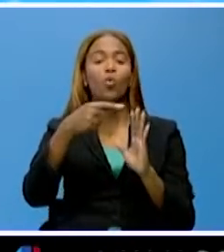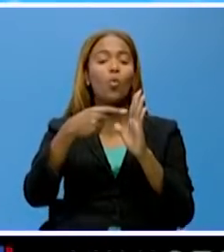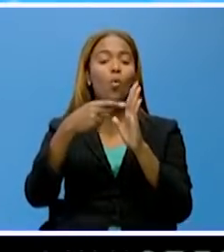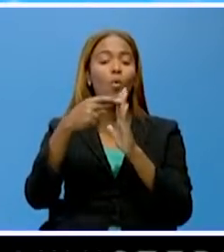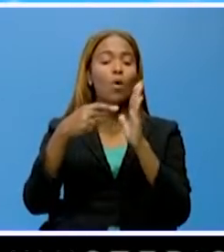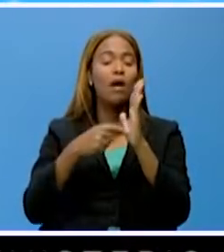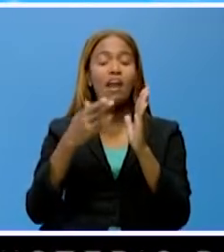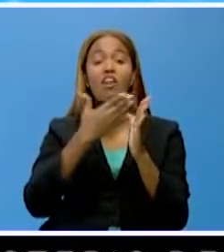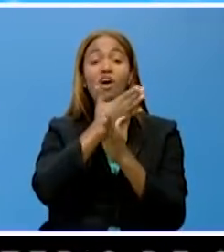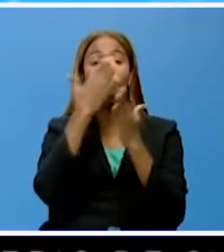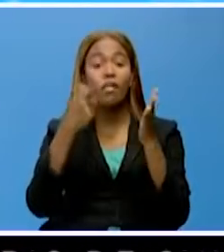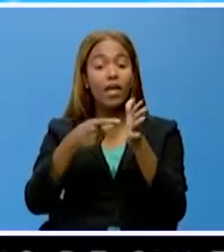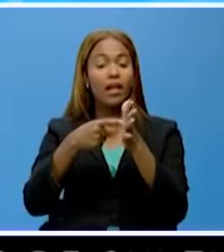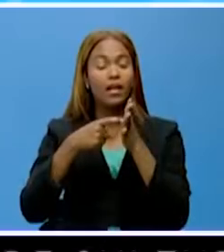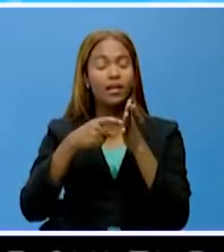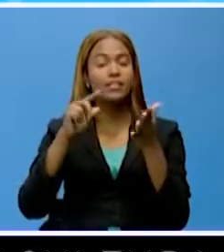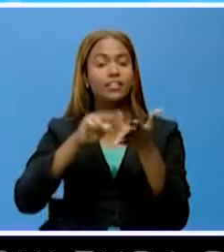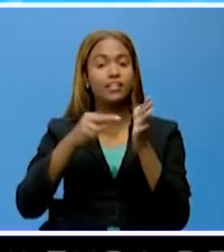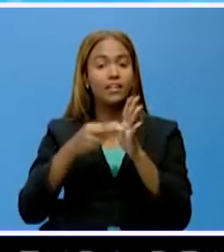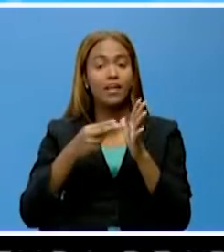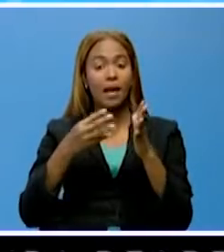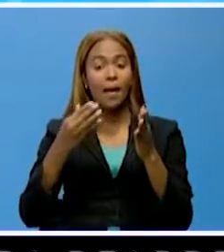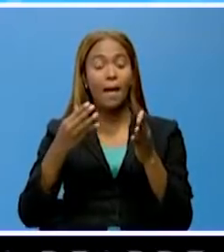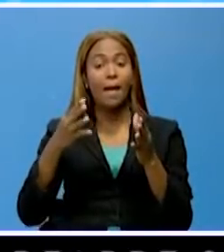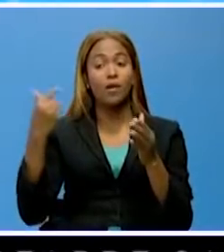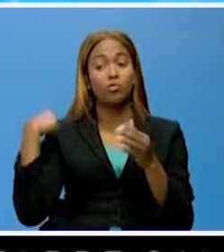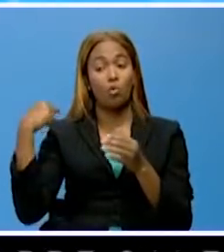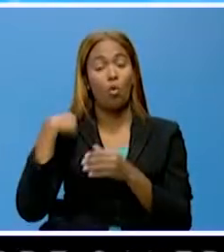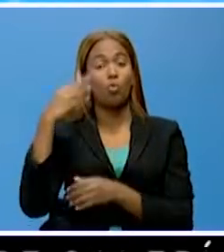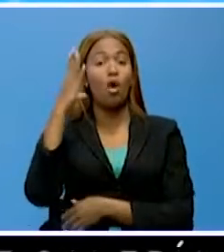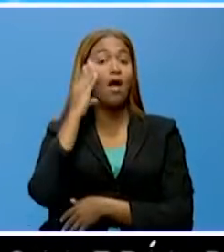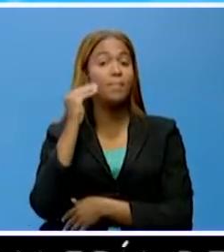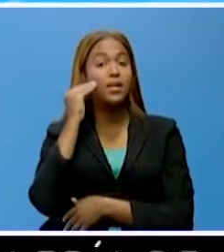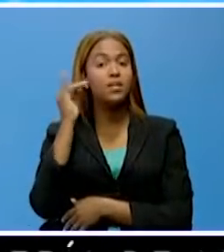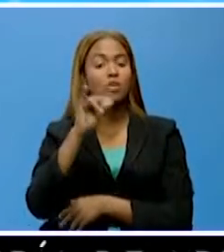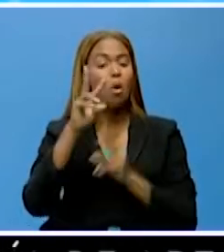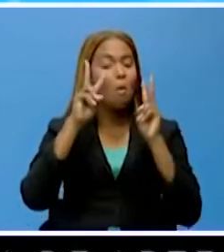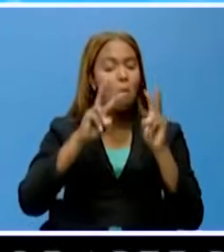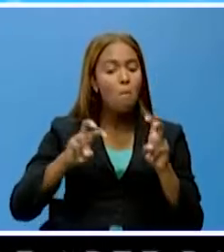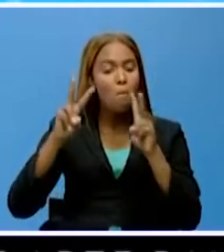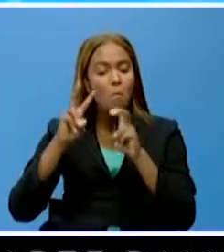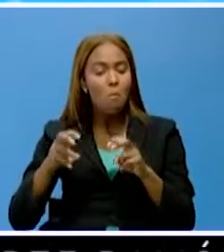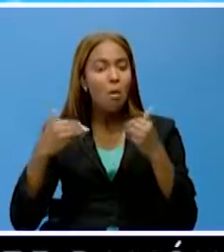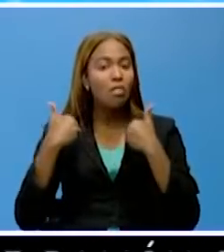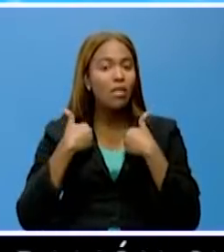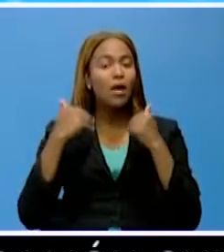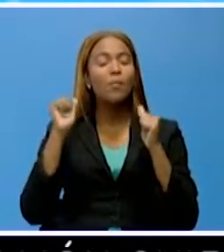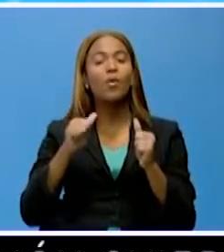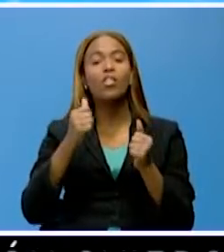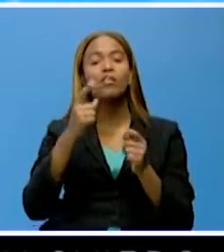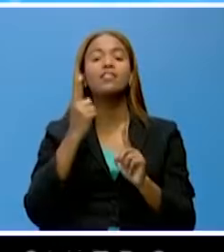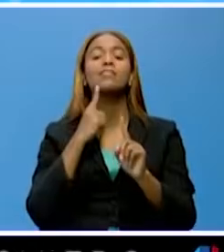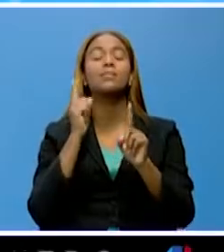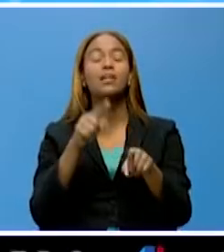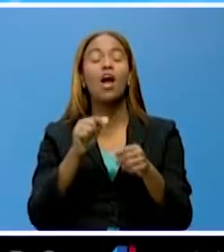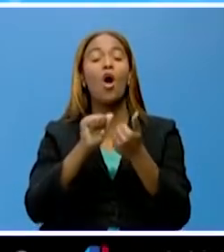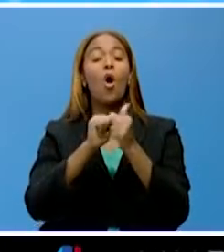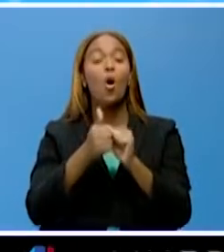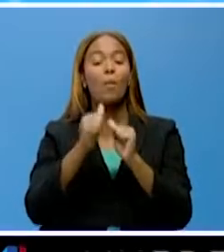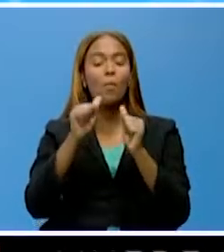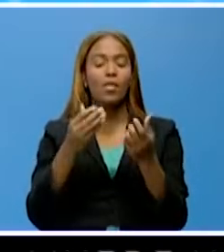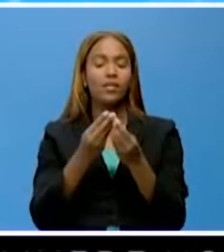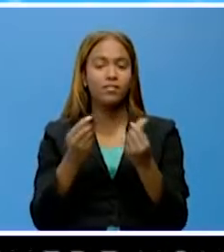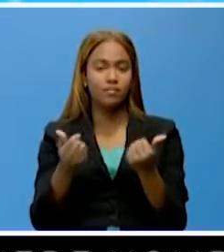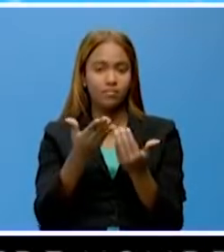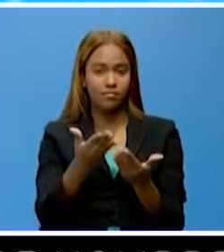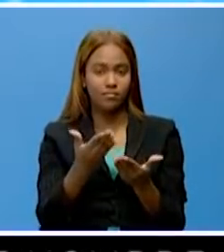no tiene, y entonces por la máxima de la experiencia, los estudios que he tenido, le puedo contestar cómo